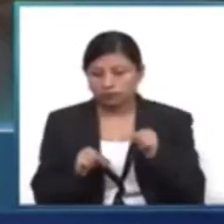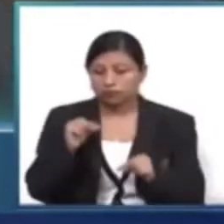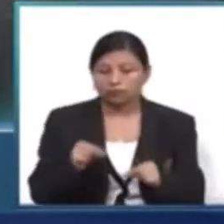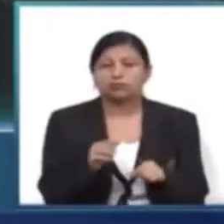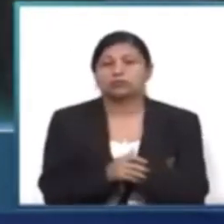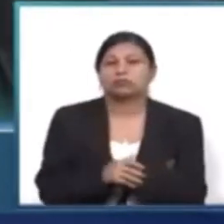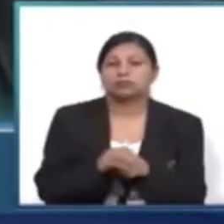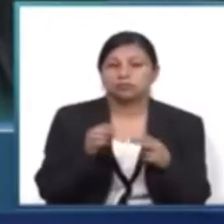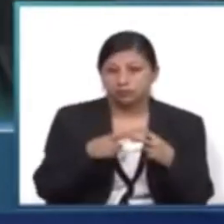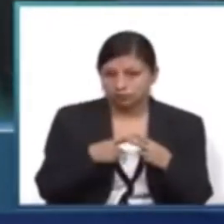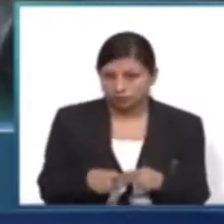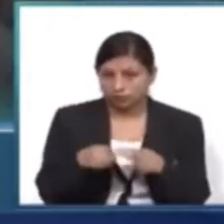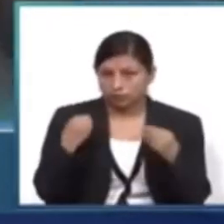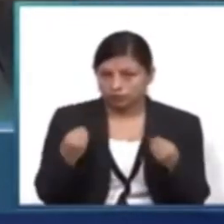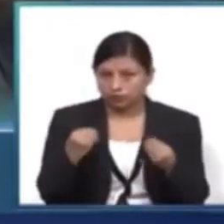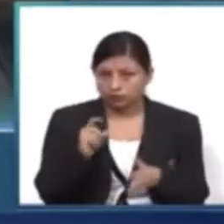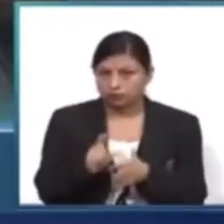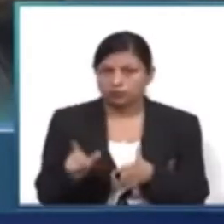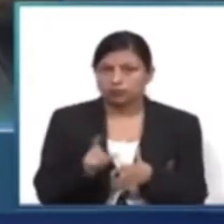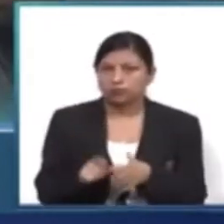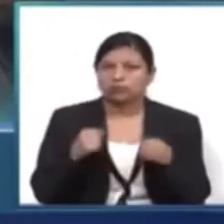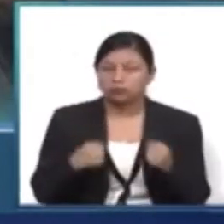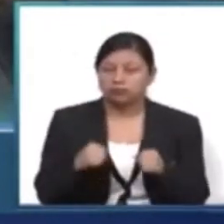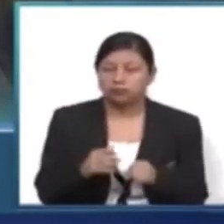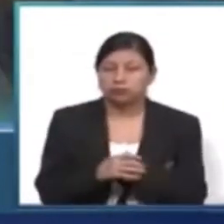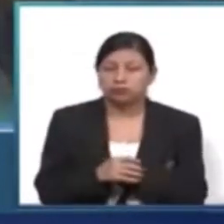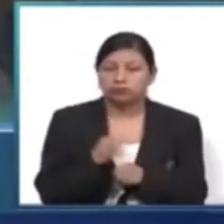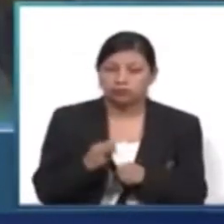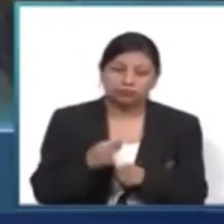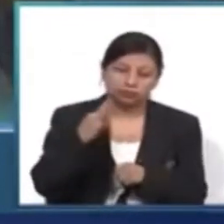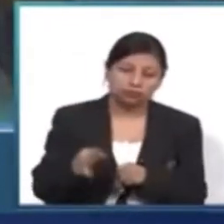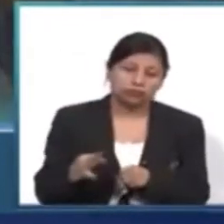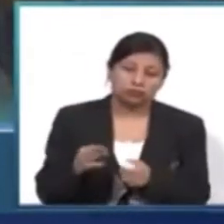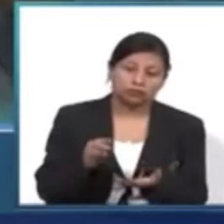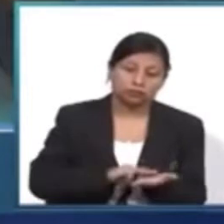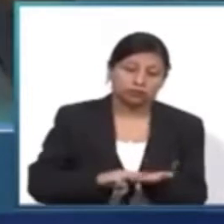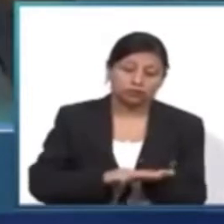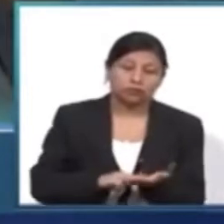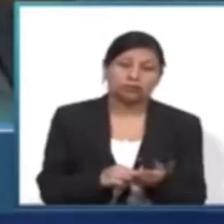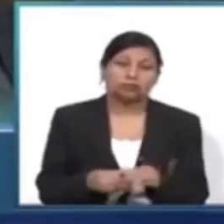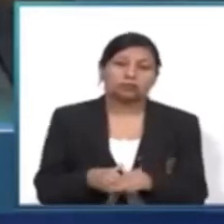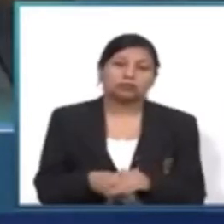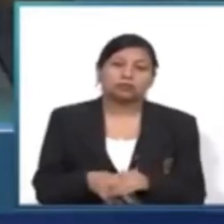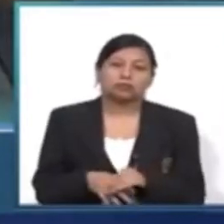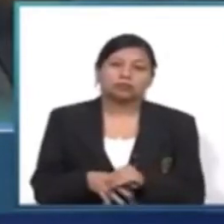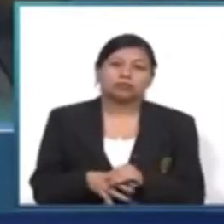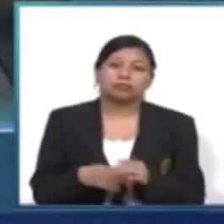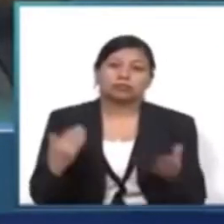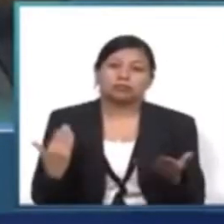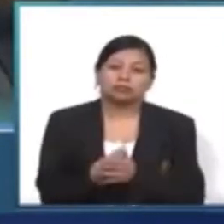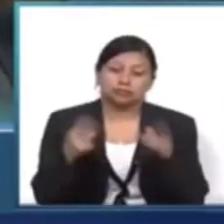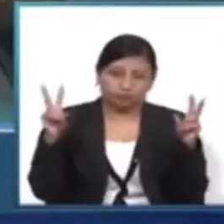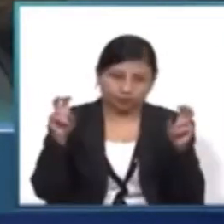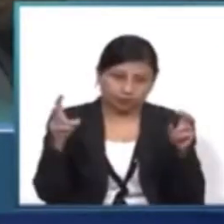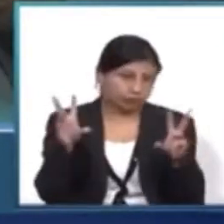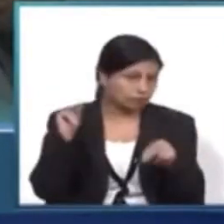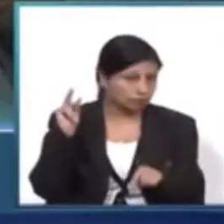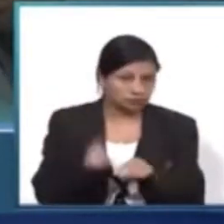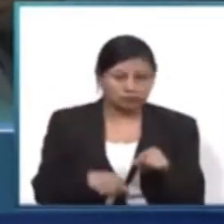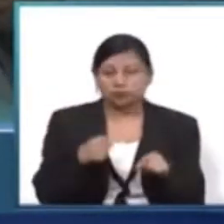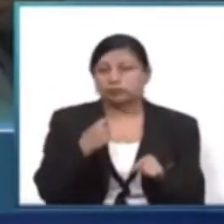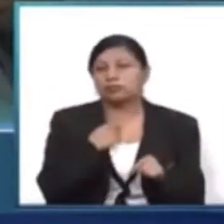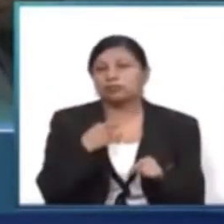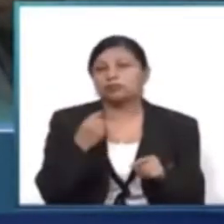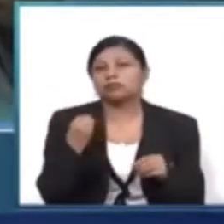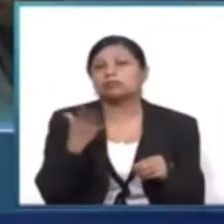y este es el principio de muchas cosas que se pueden hacer en el futuro en medicina. Pero lo que, de nuevo, volviendo al tema, a mí me gustaría que el guatemalteco